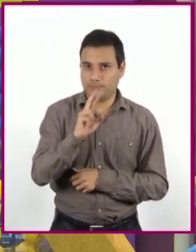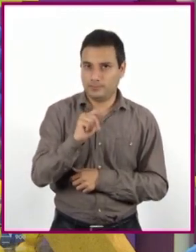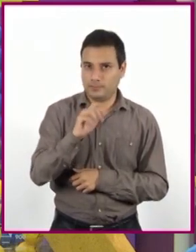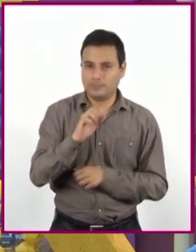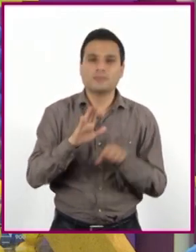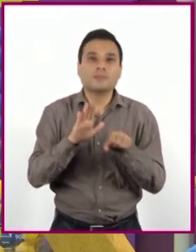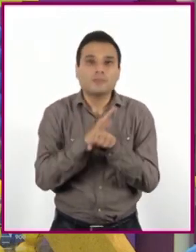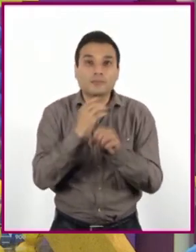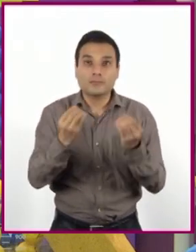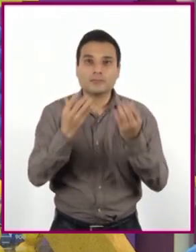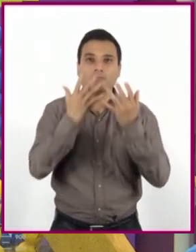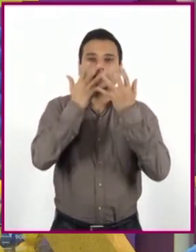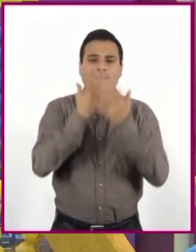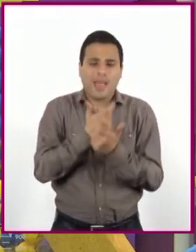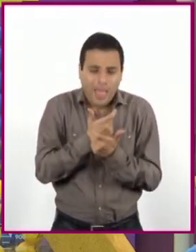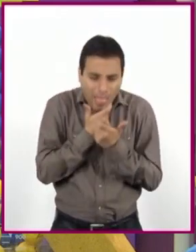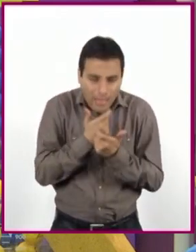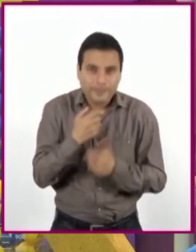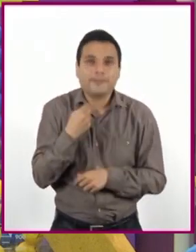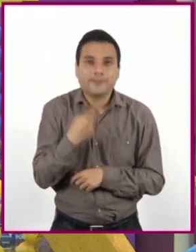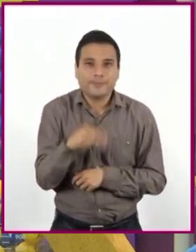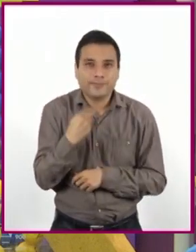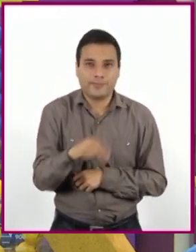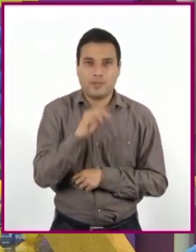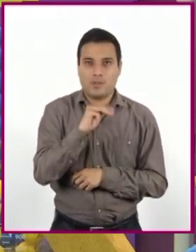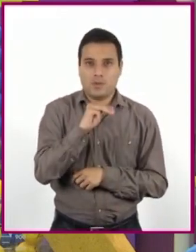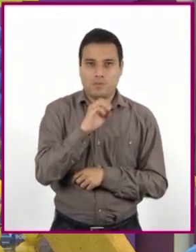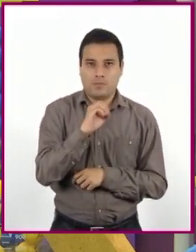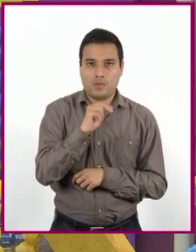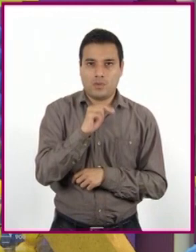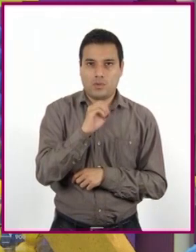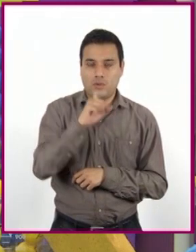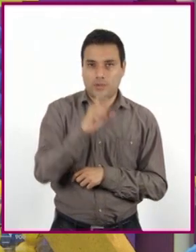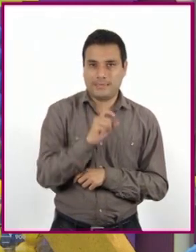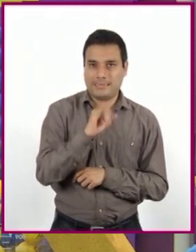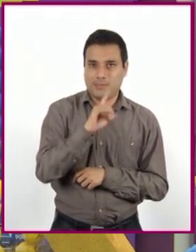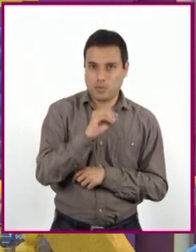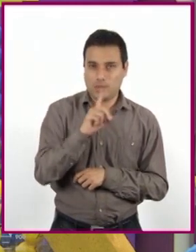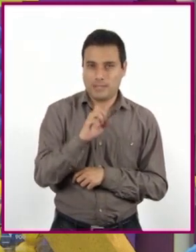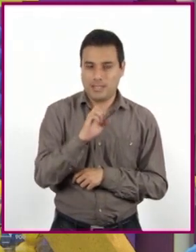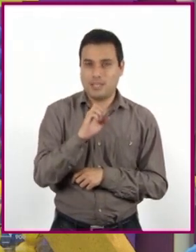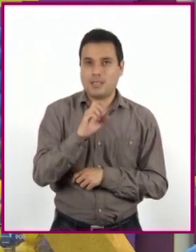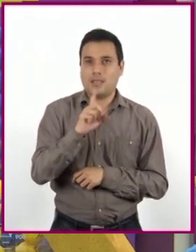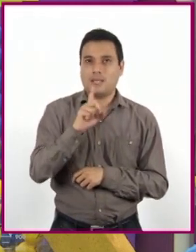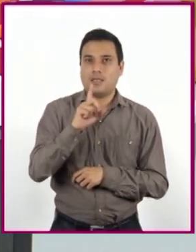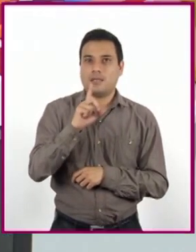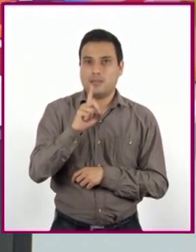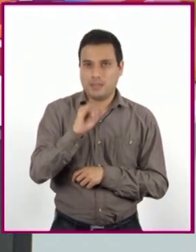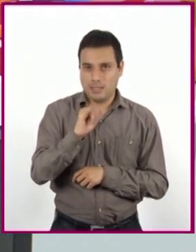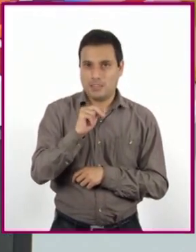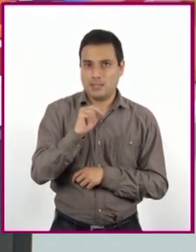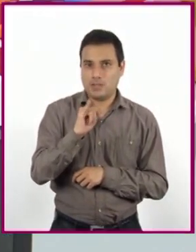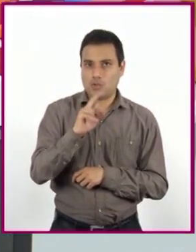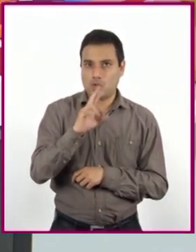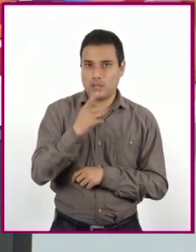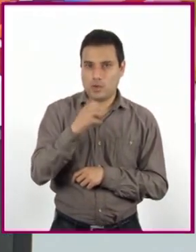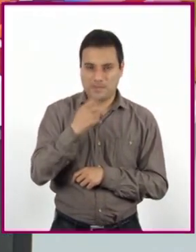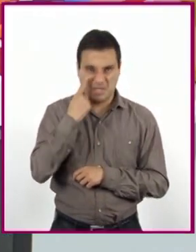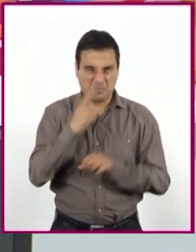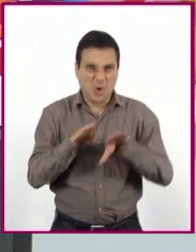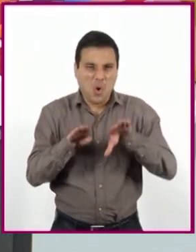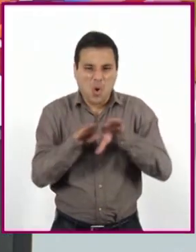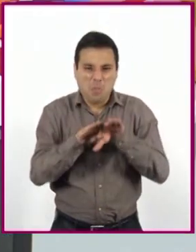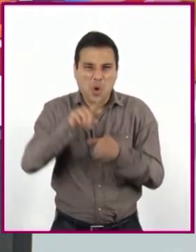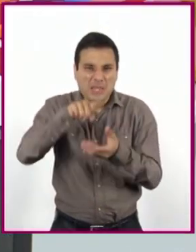producir risa, pero en realidad se llama monóxido de dinitrógeno. ¿Qué elementos lo componen? Desglosemos el